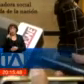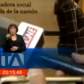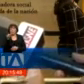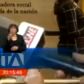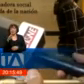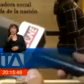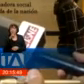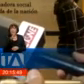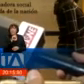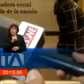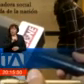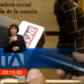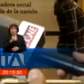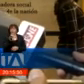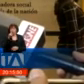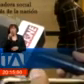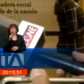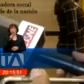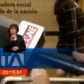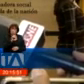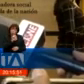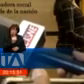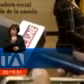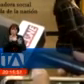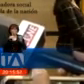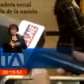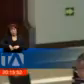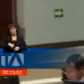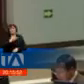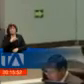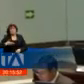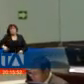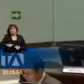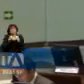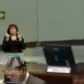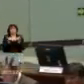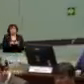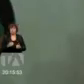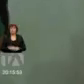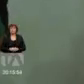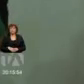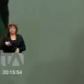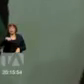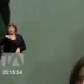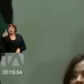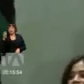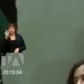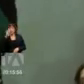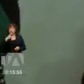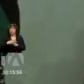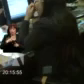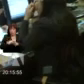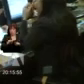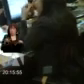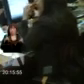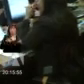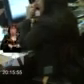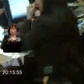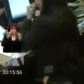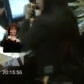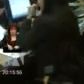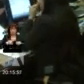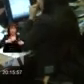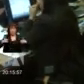para presidir la Asamblea. Esa decisión la tomará el bloque. A esto se sumarían otros 4 nombres como precandidatos a